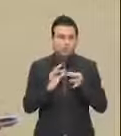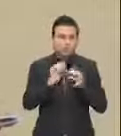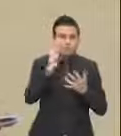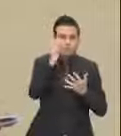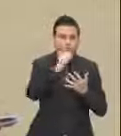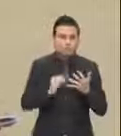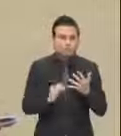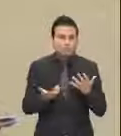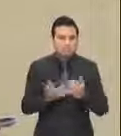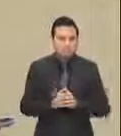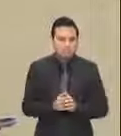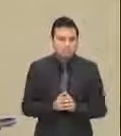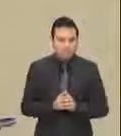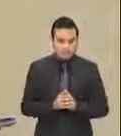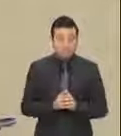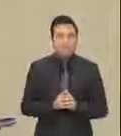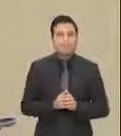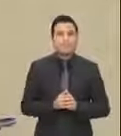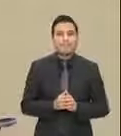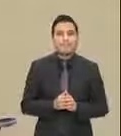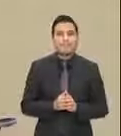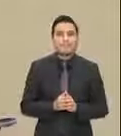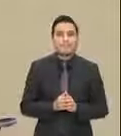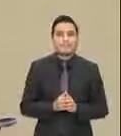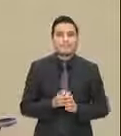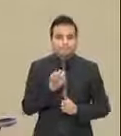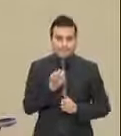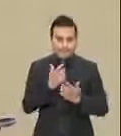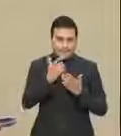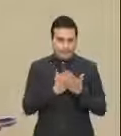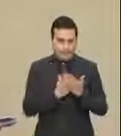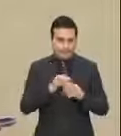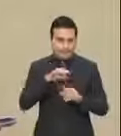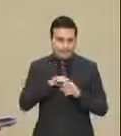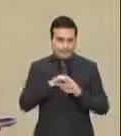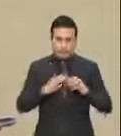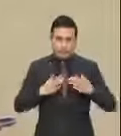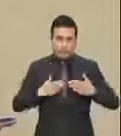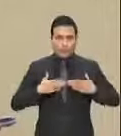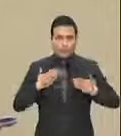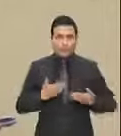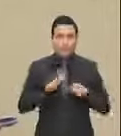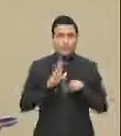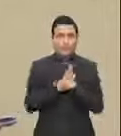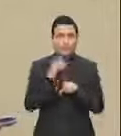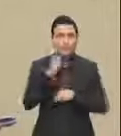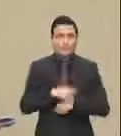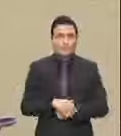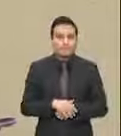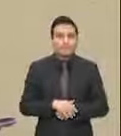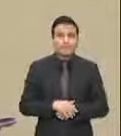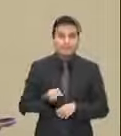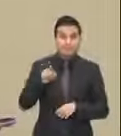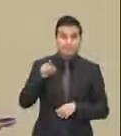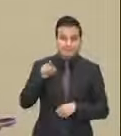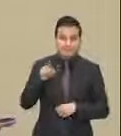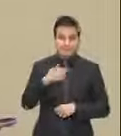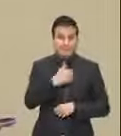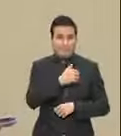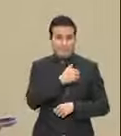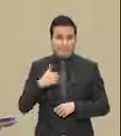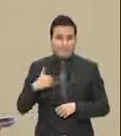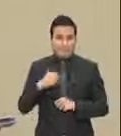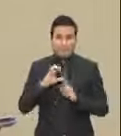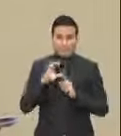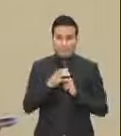padrón electoral y de la lista nominal más grandes y confiables de nuestra historia se desprende del trabajo que directamente realizaron las y los integrantes del